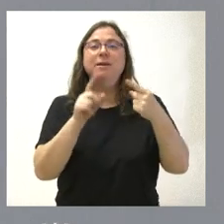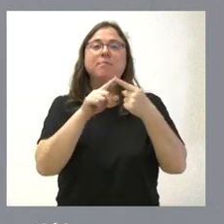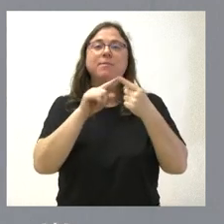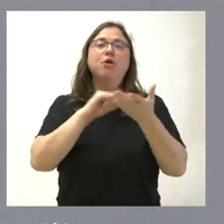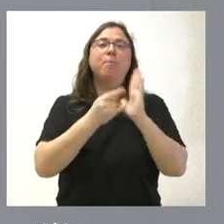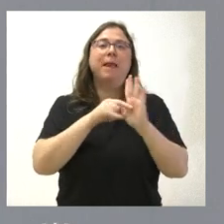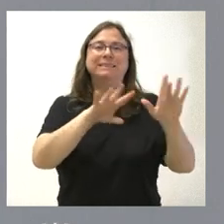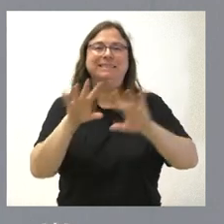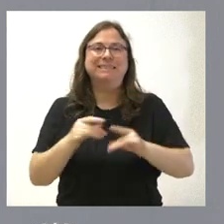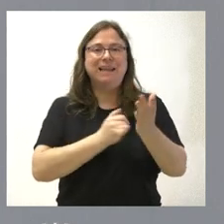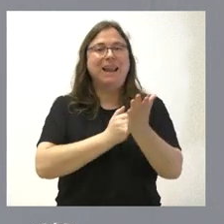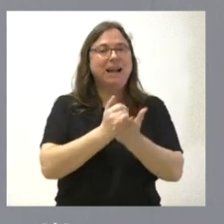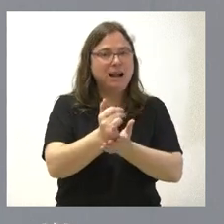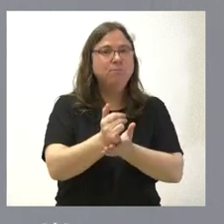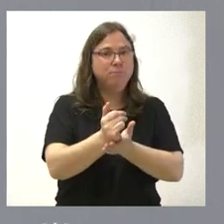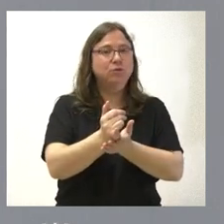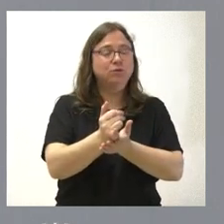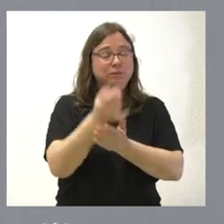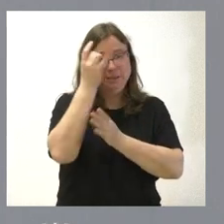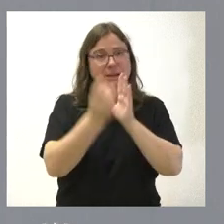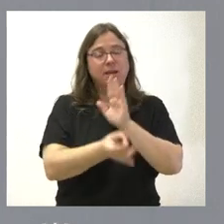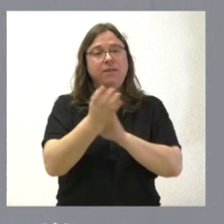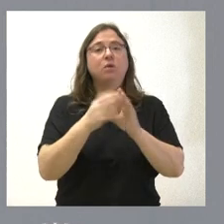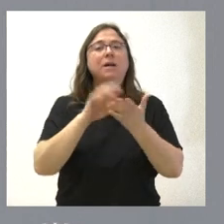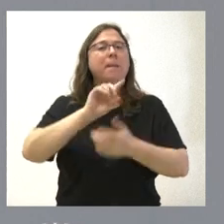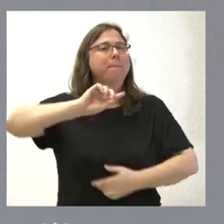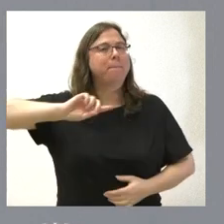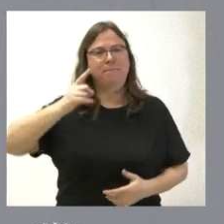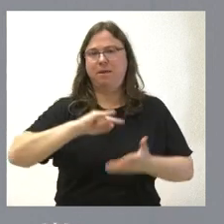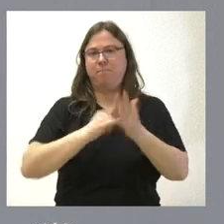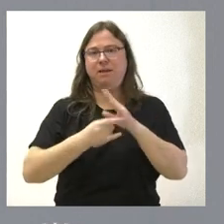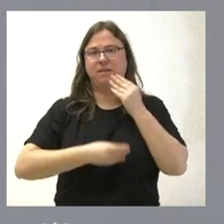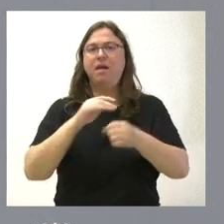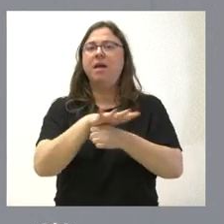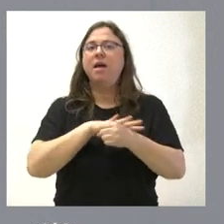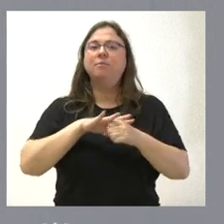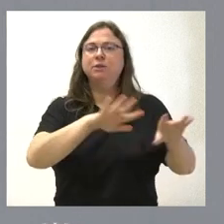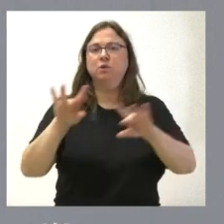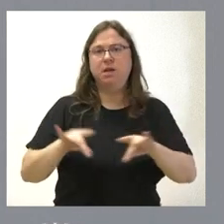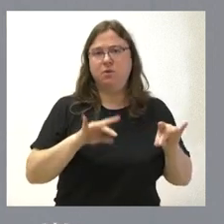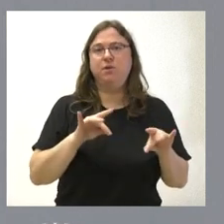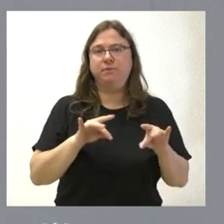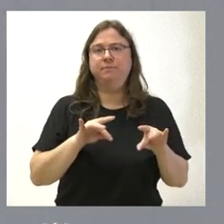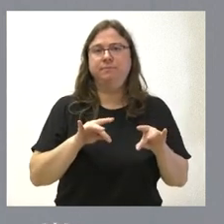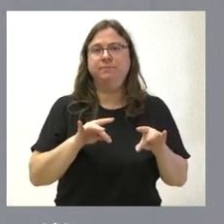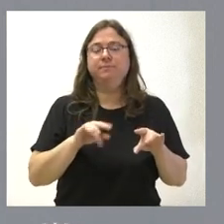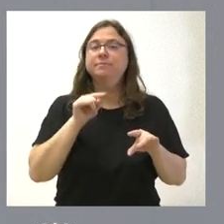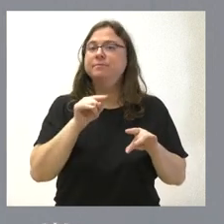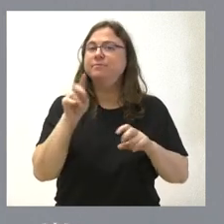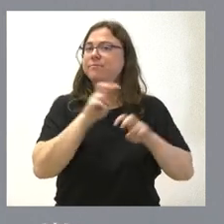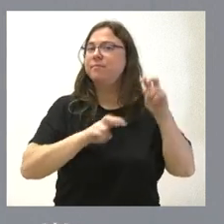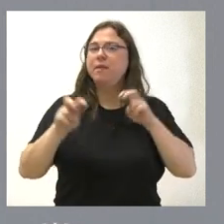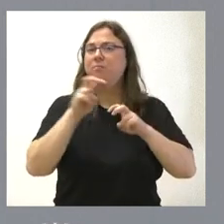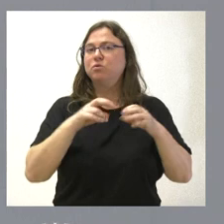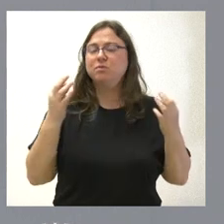Campos esta iniciativa de la junta de Castilla León era el primer plan que hacíamos de ámbito territorial que lo que buscaba no es